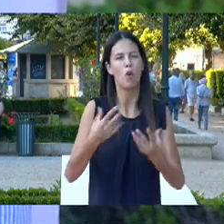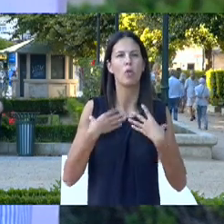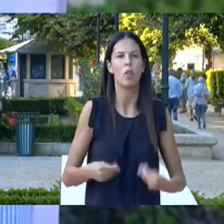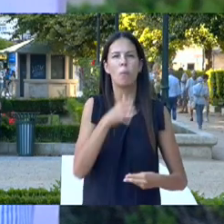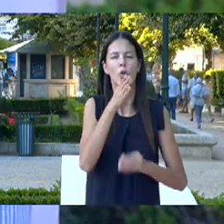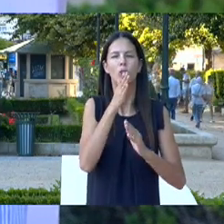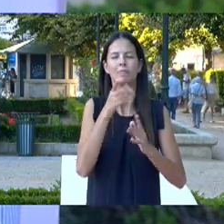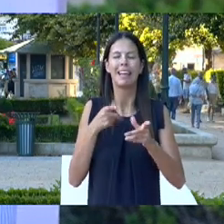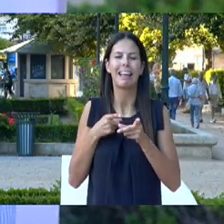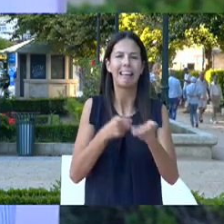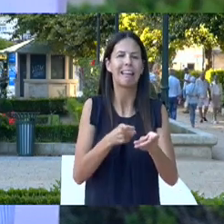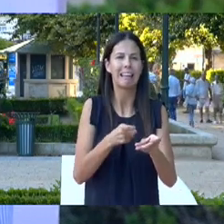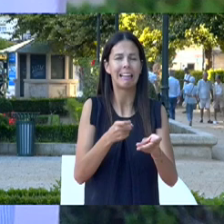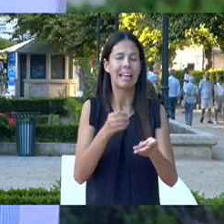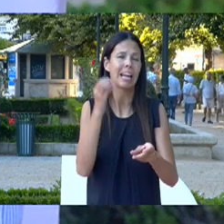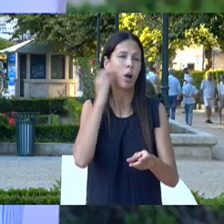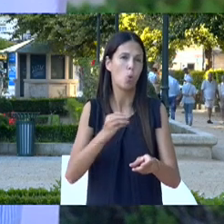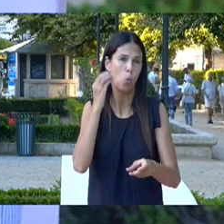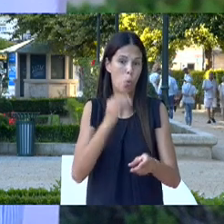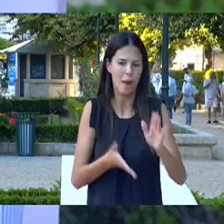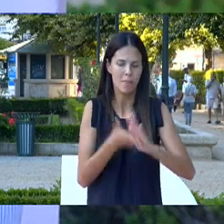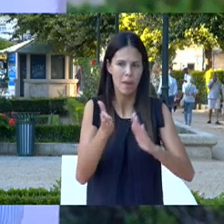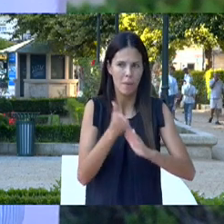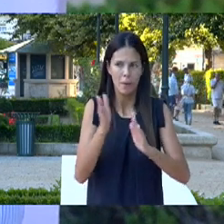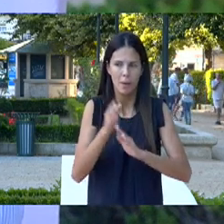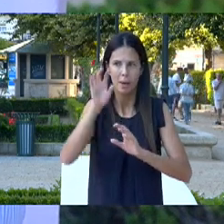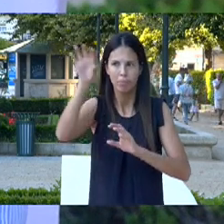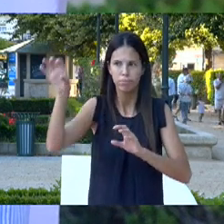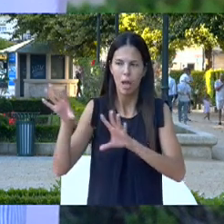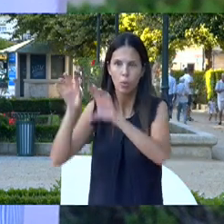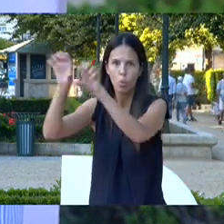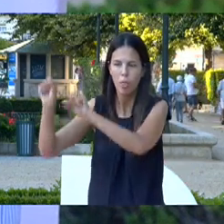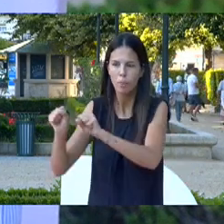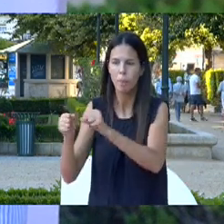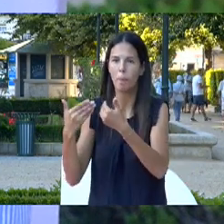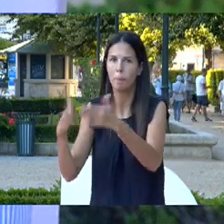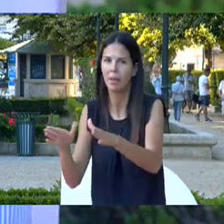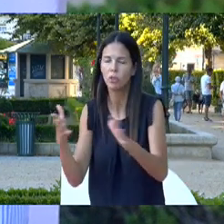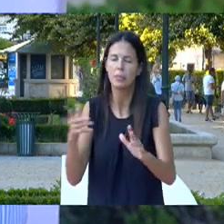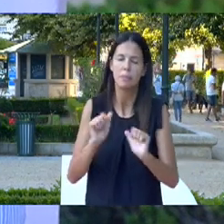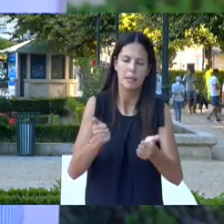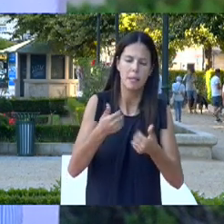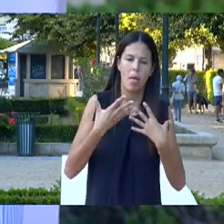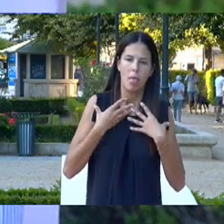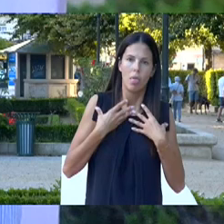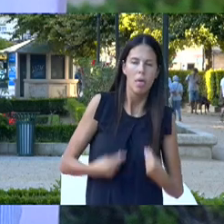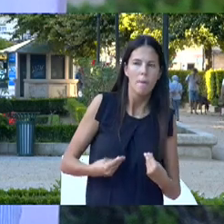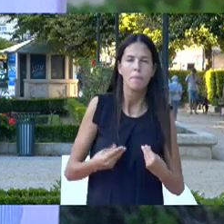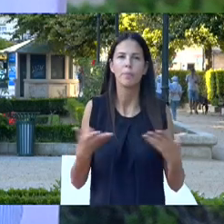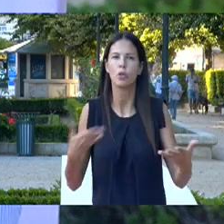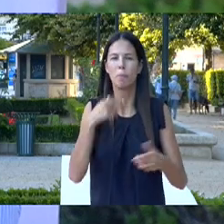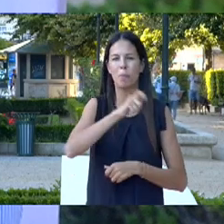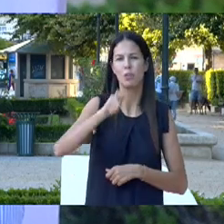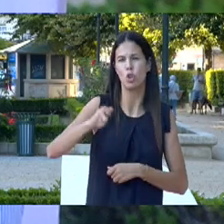naquel momento a piques de perderse as colonias, e hai unha auténtica frustración colectiva. E os intelectuais